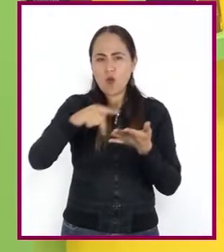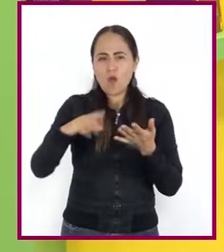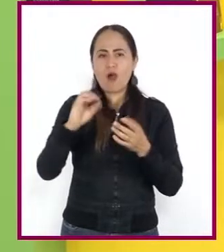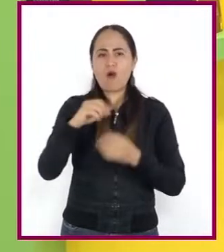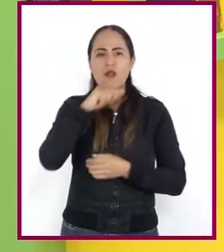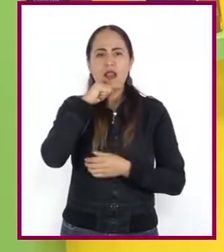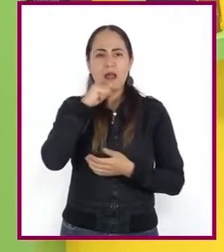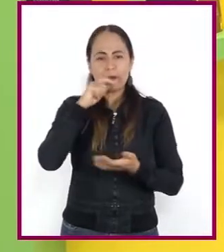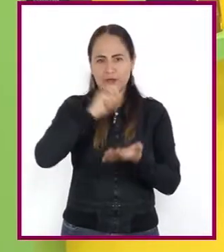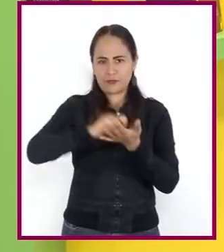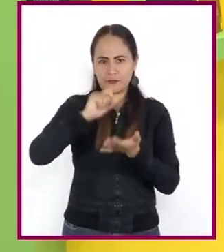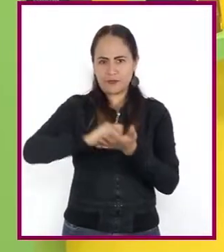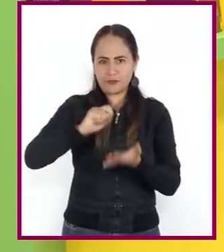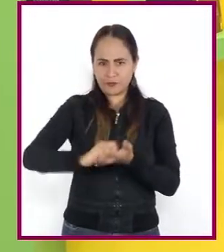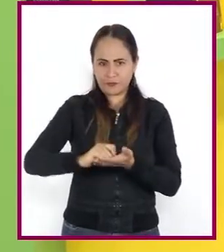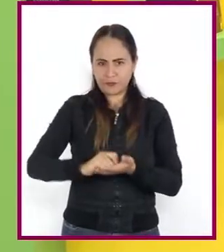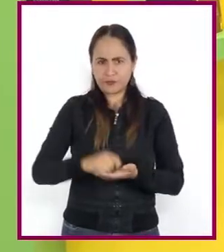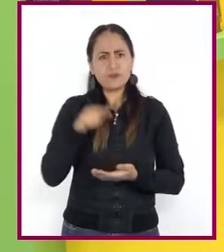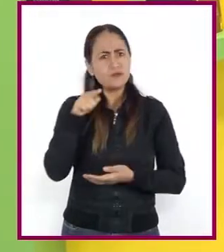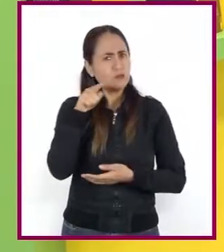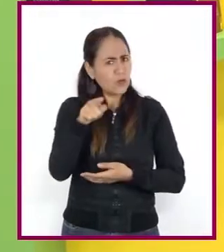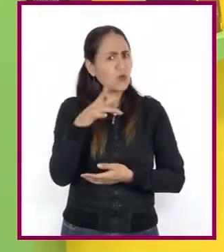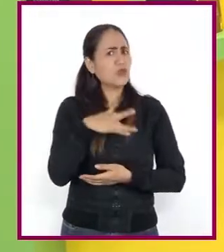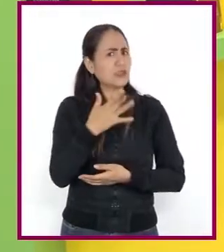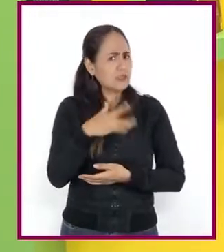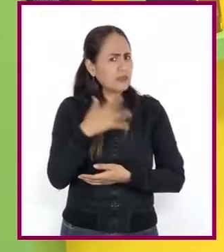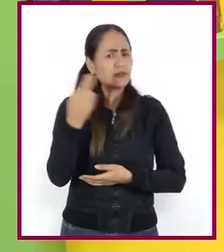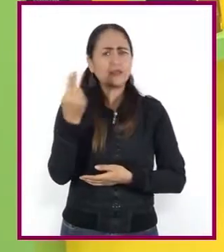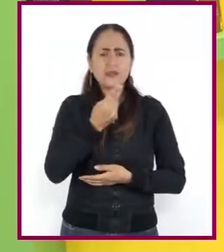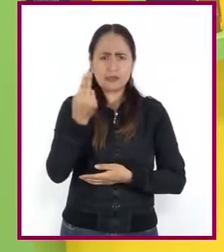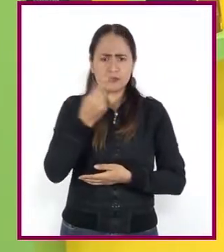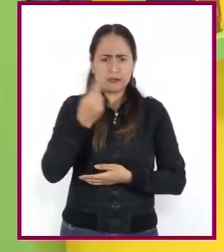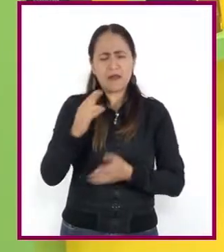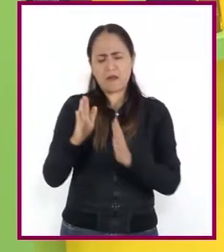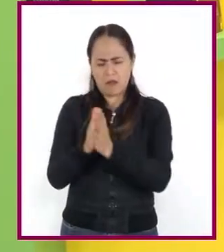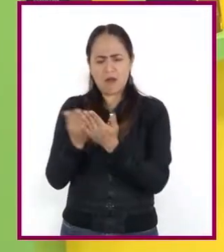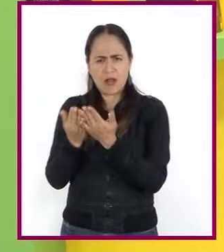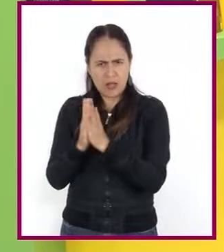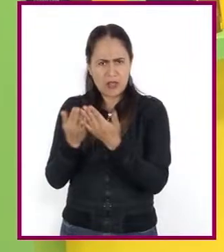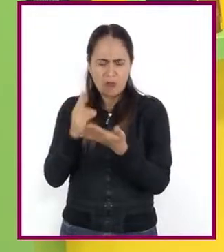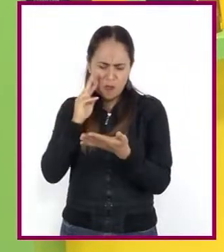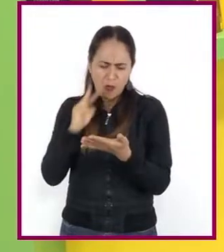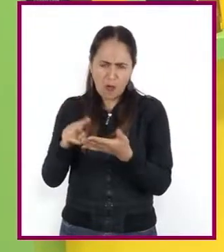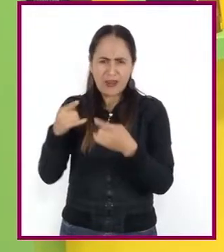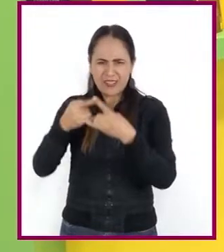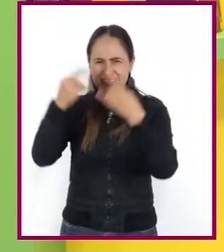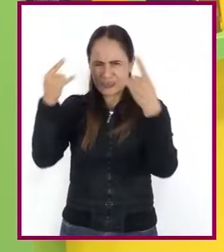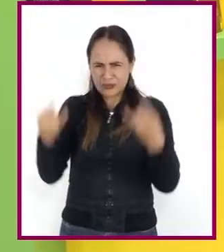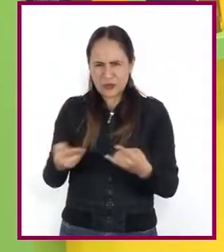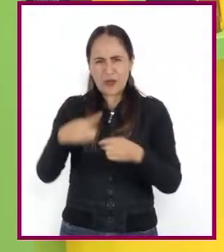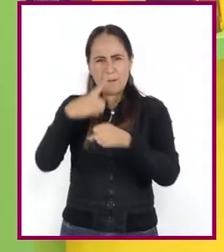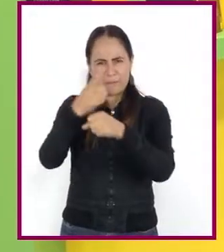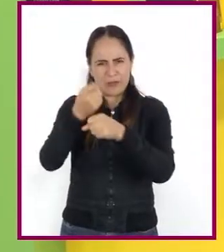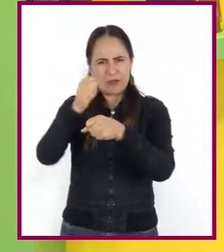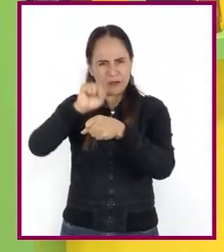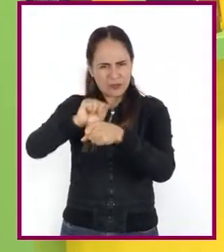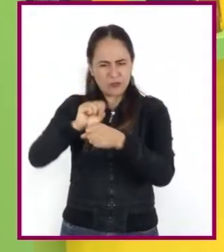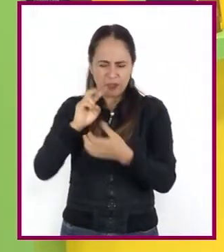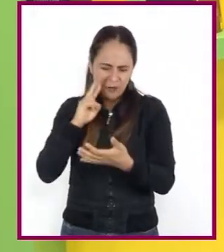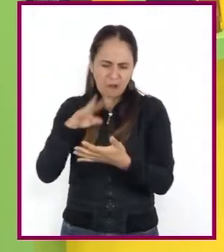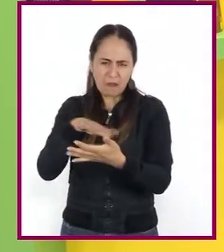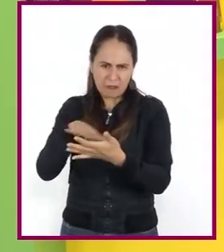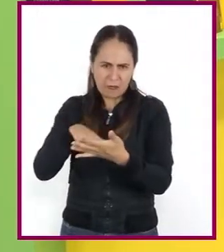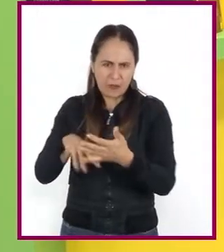para hacer anotaciones. Si consideran necesario, consulten su libro de texto de historia de primer grado. Si están